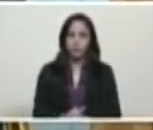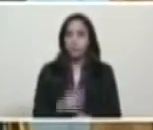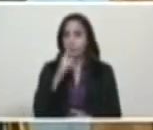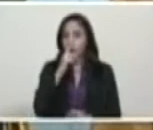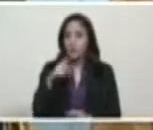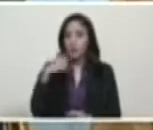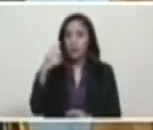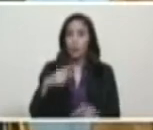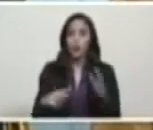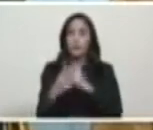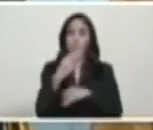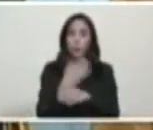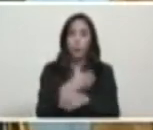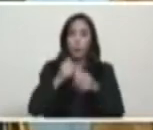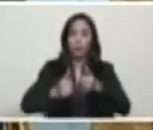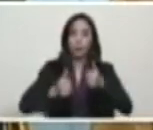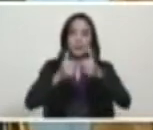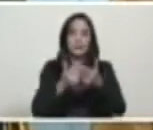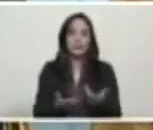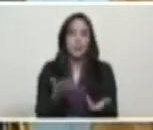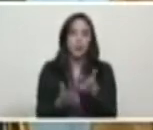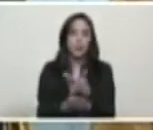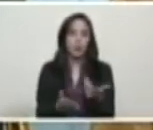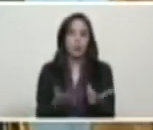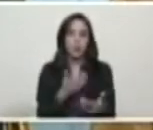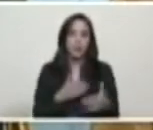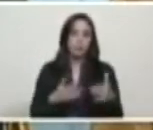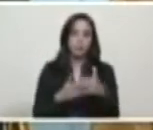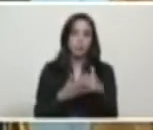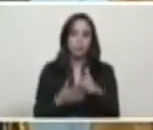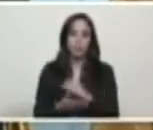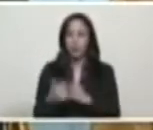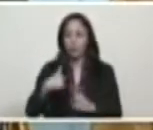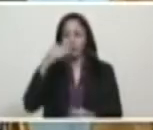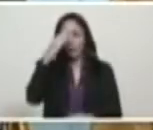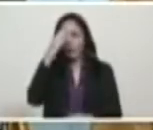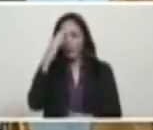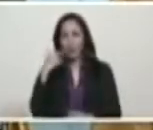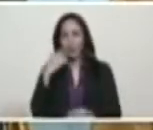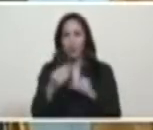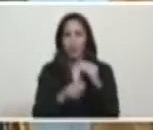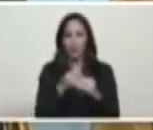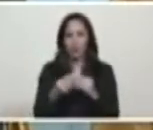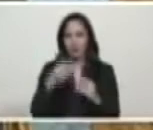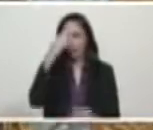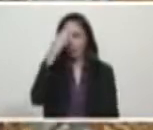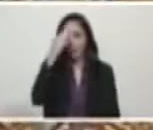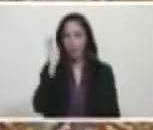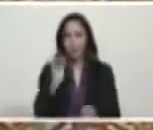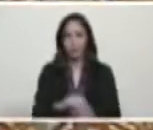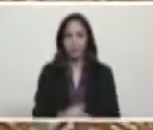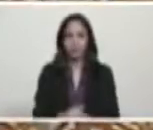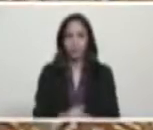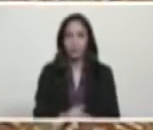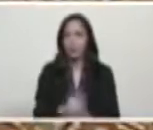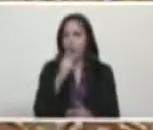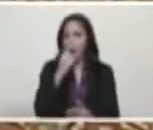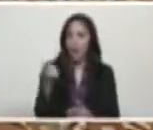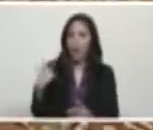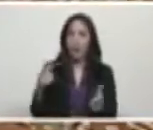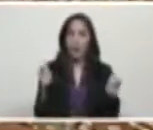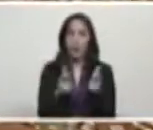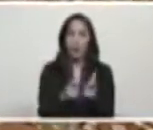de la final que trataron de sabotear la final primero. Yo sabía que esto lo iban a buscar. Yo tuve una reunión